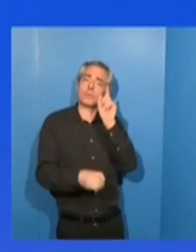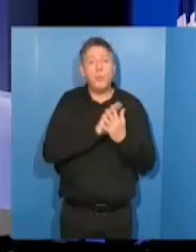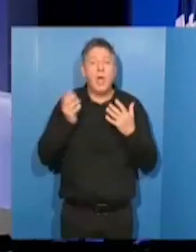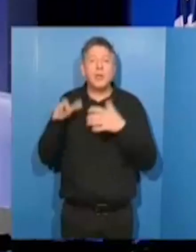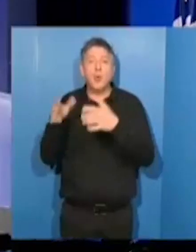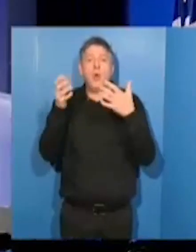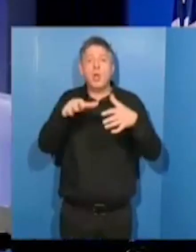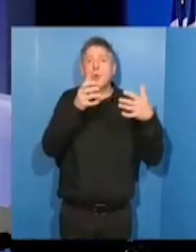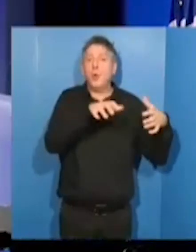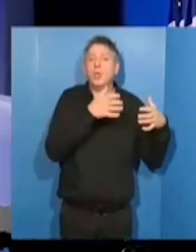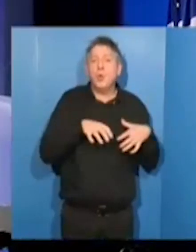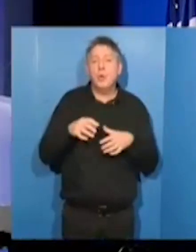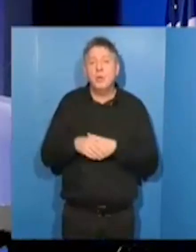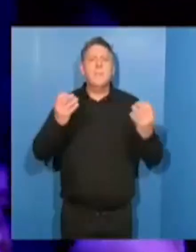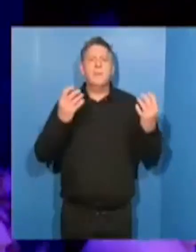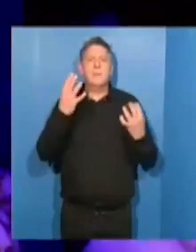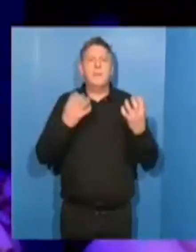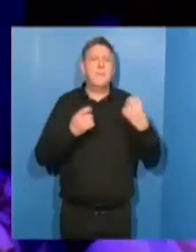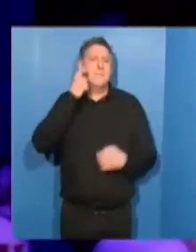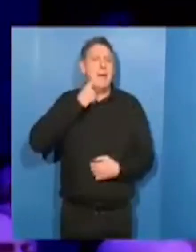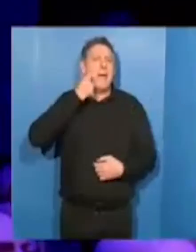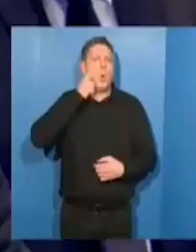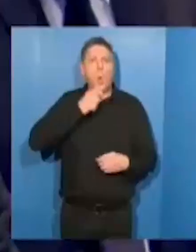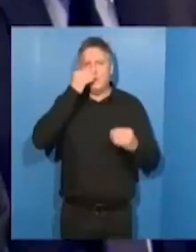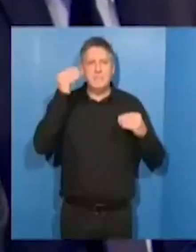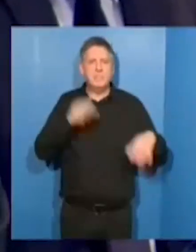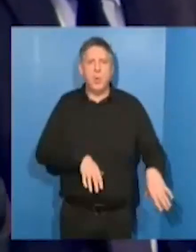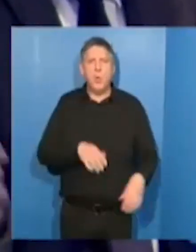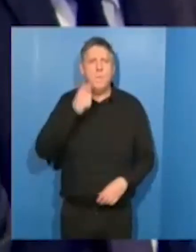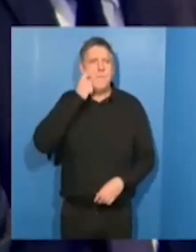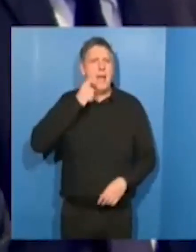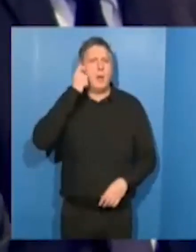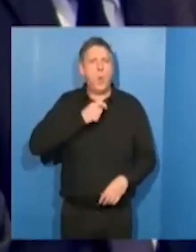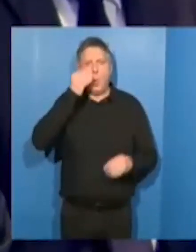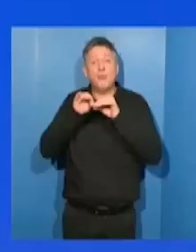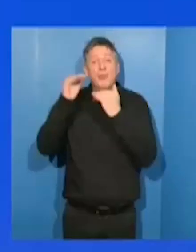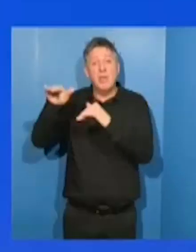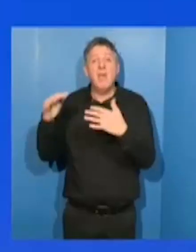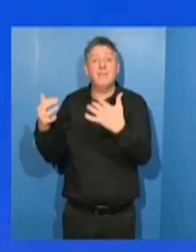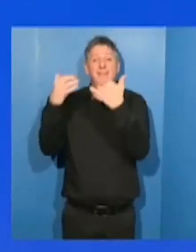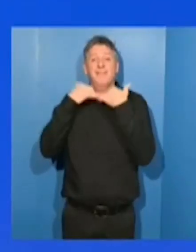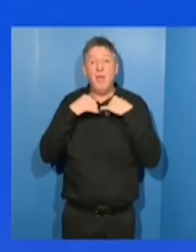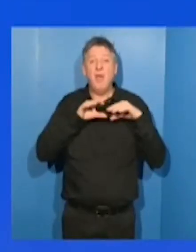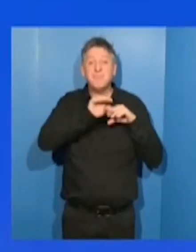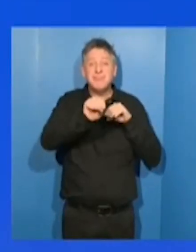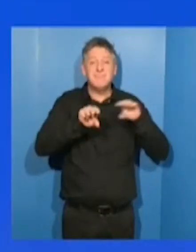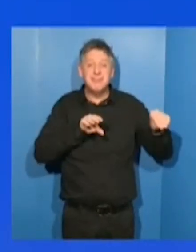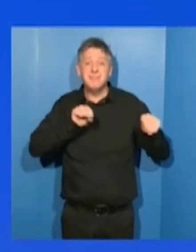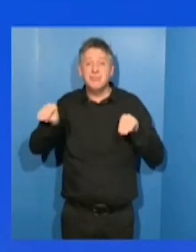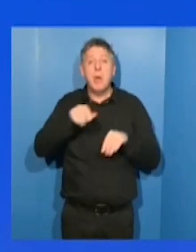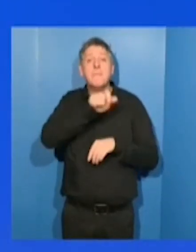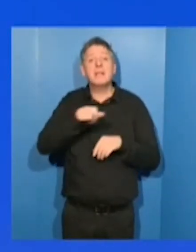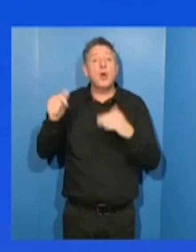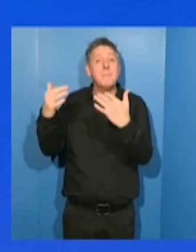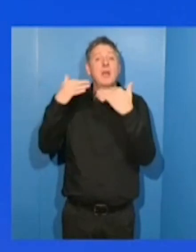Bardella, 23 años, desde los 16 con carné del partido, y las ideas muy claras. Esos inmigrantes